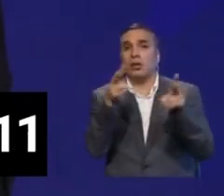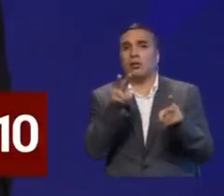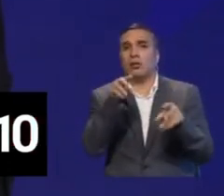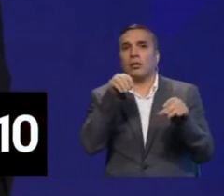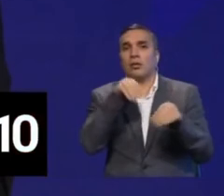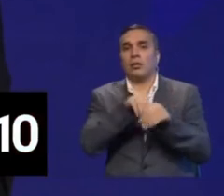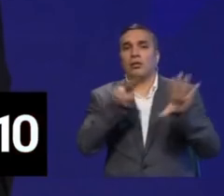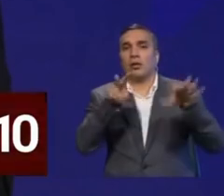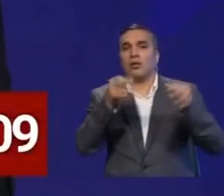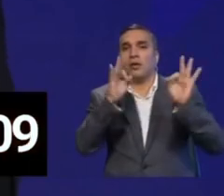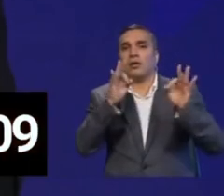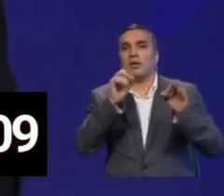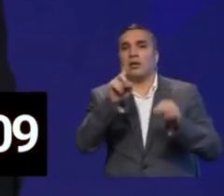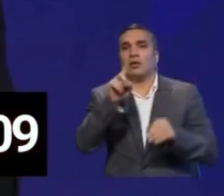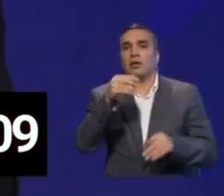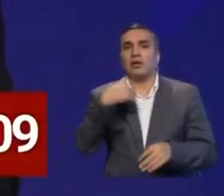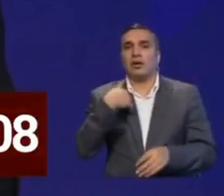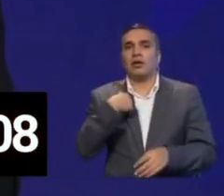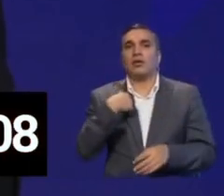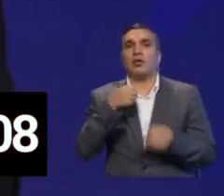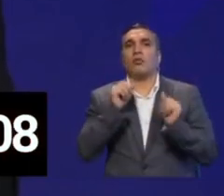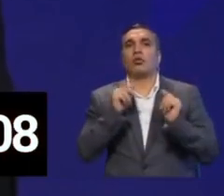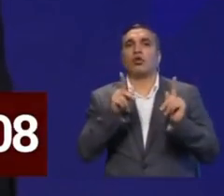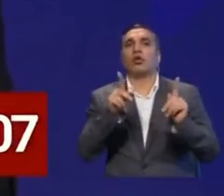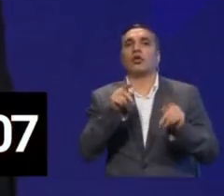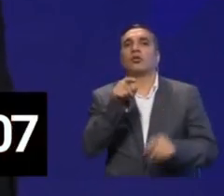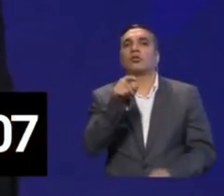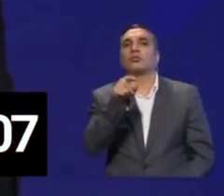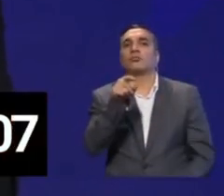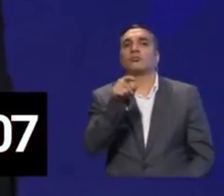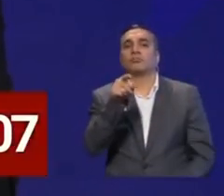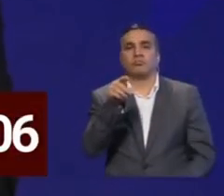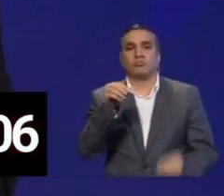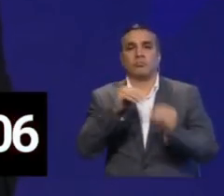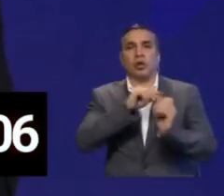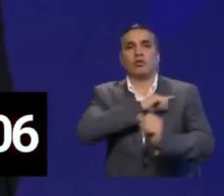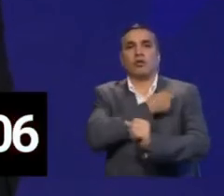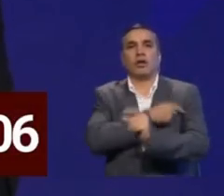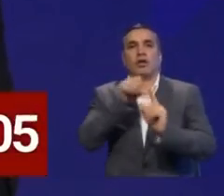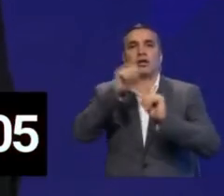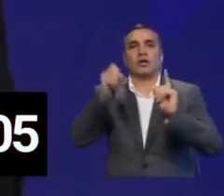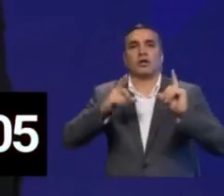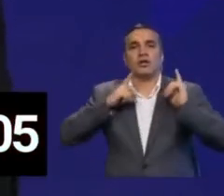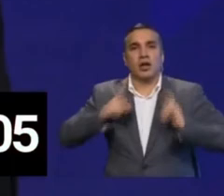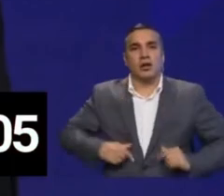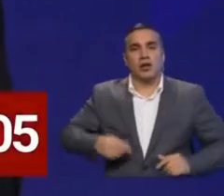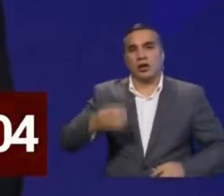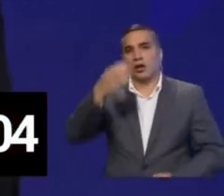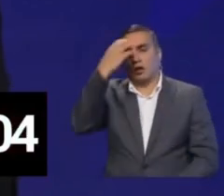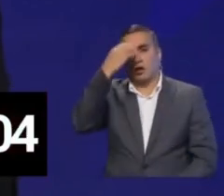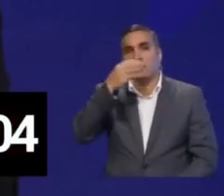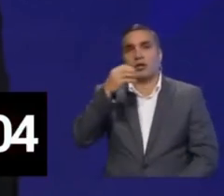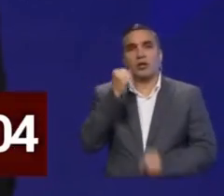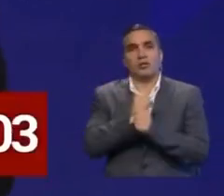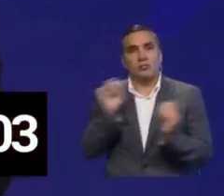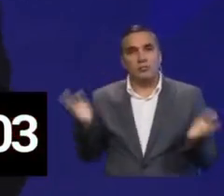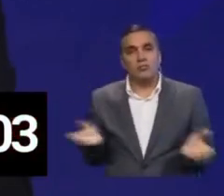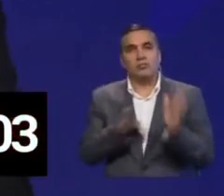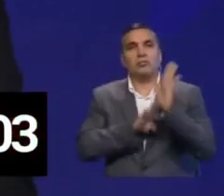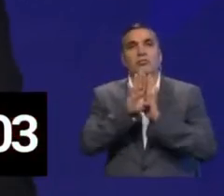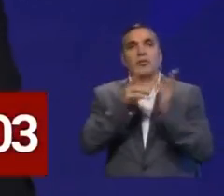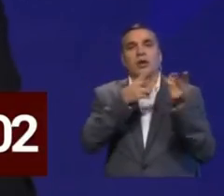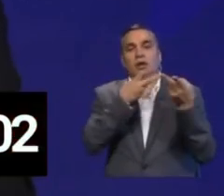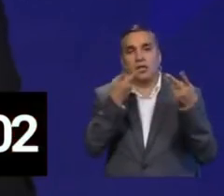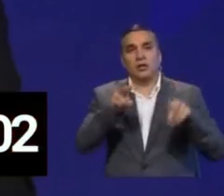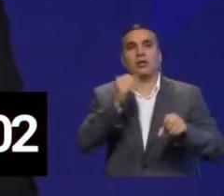este 7 de febrero tienes la gran oportunidad. Fortaleceremos el sistema de salud, la educación, el emprendimiento y el